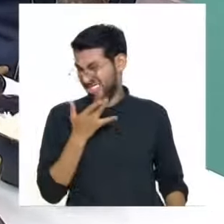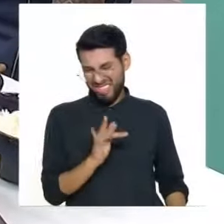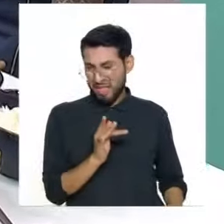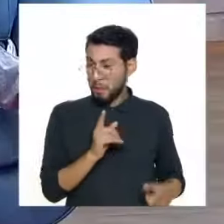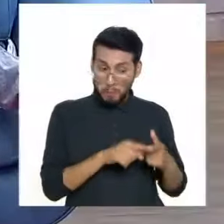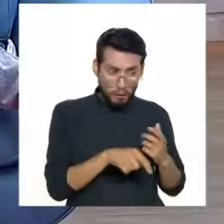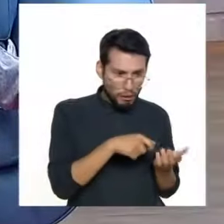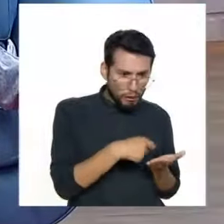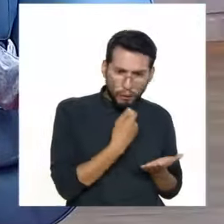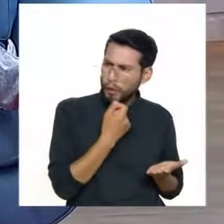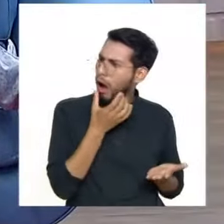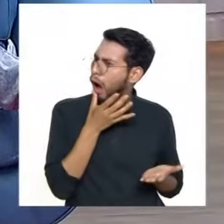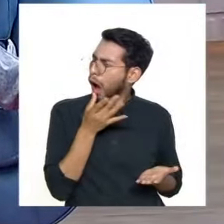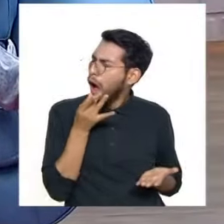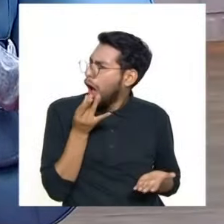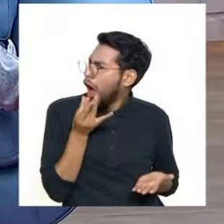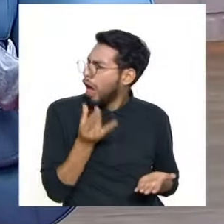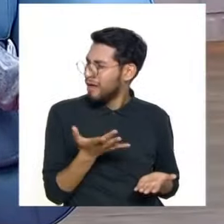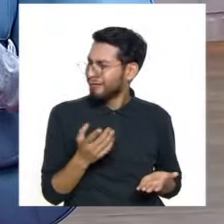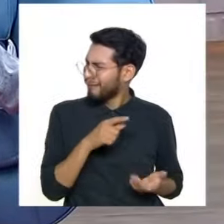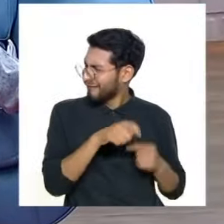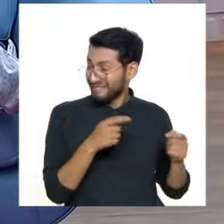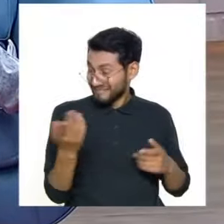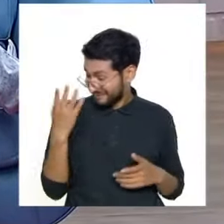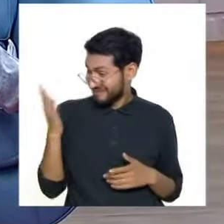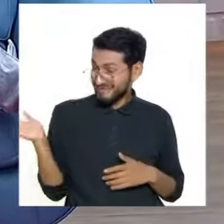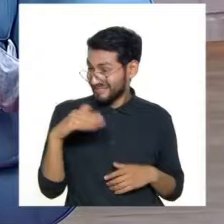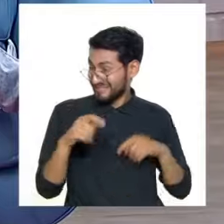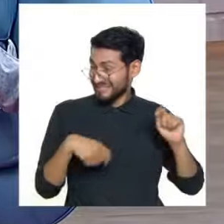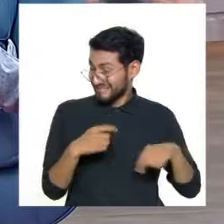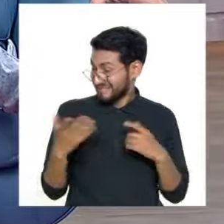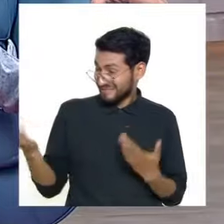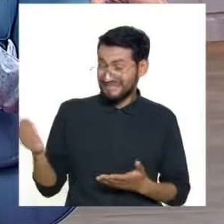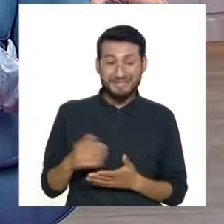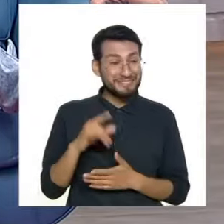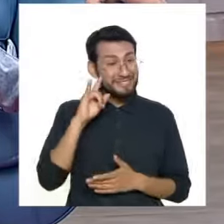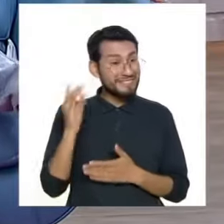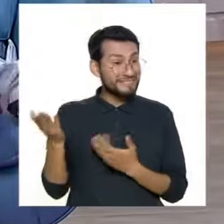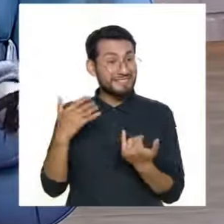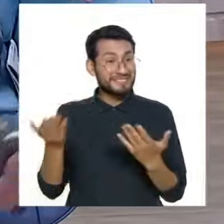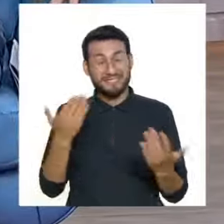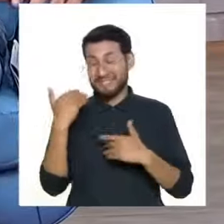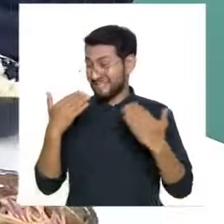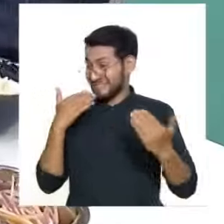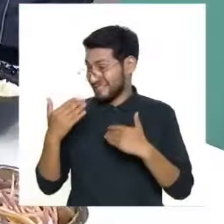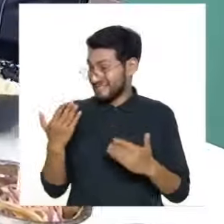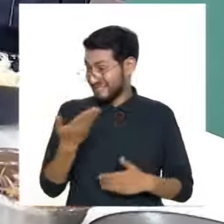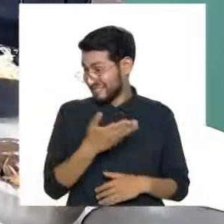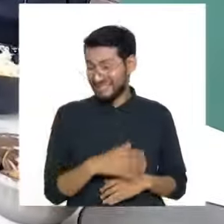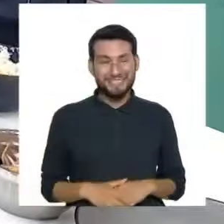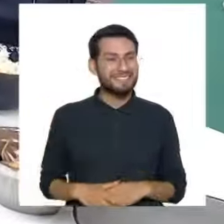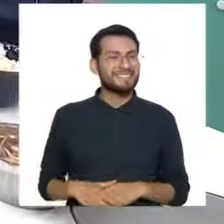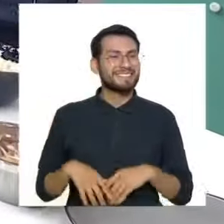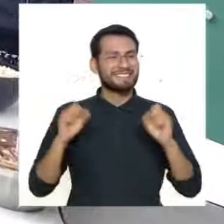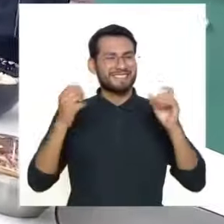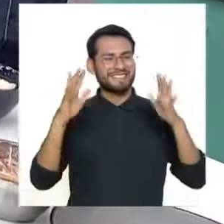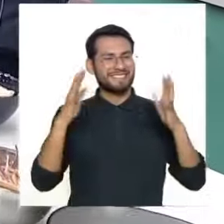pero no si el señor lo prepara yo lo como Qué te parece si nos vamos a la cocina mi querida uchi a seguir conversando un poquito